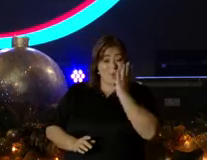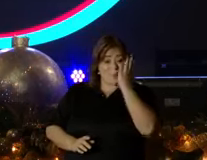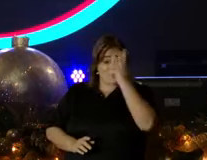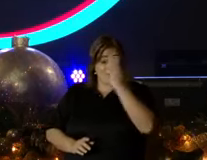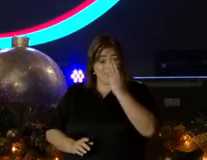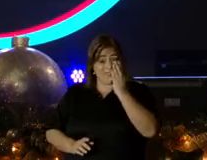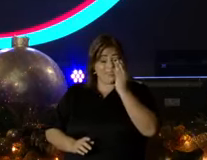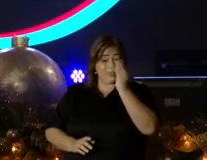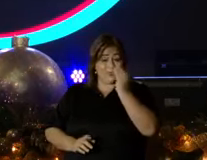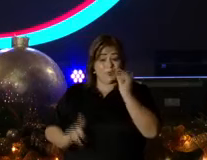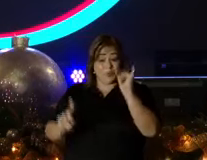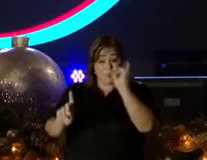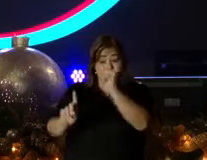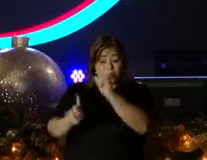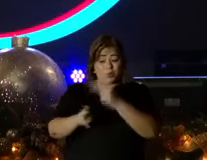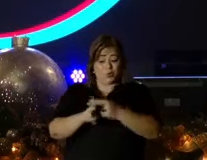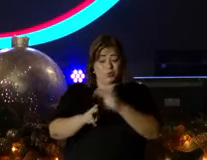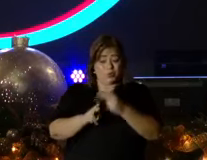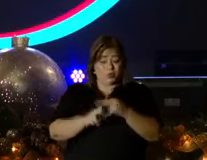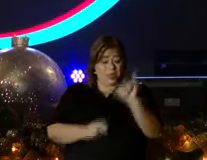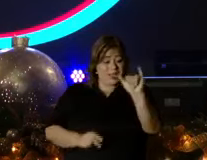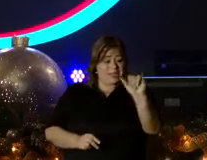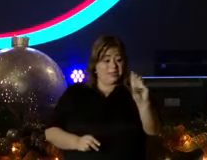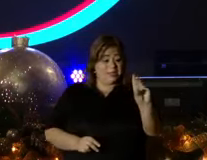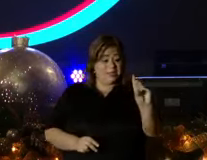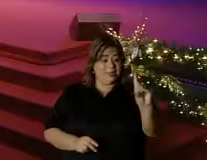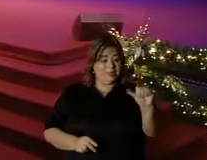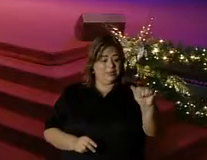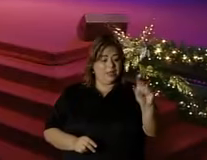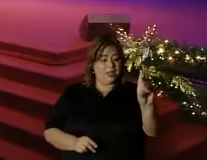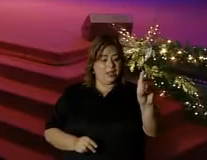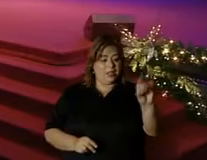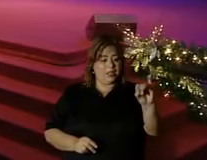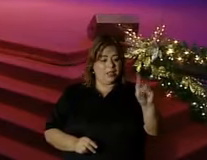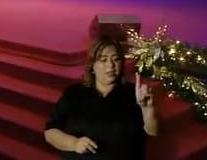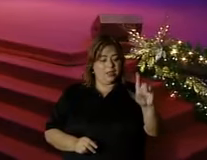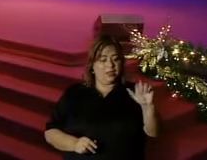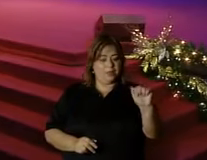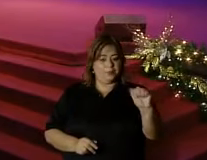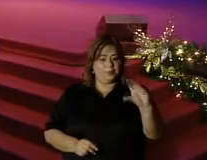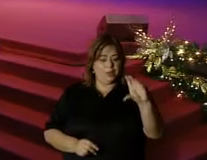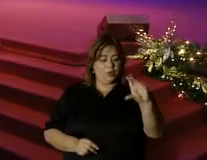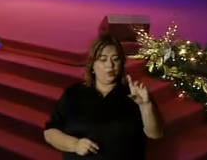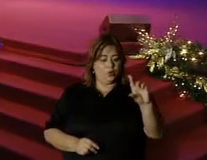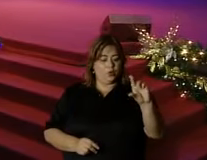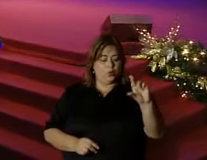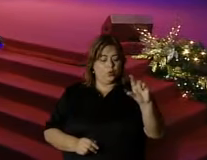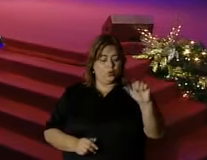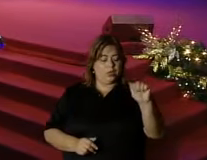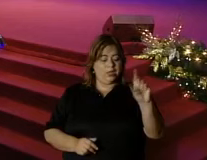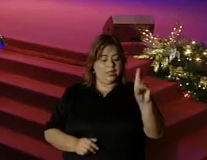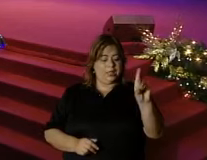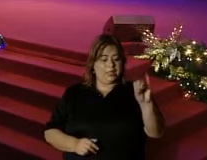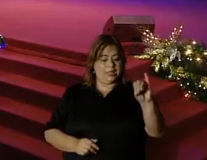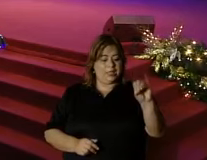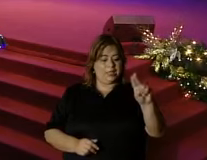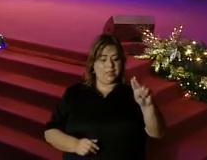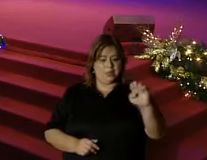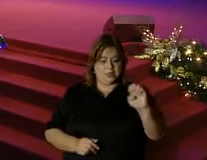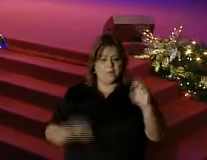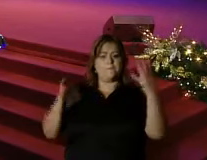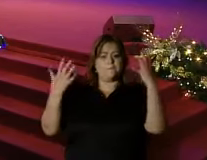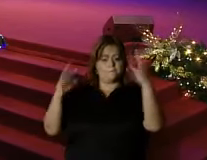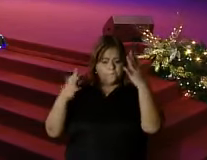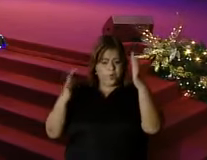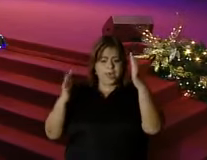mucho. Su nombre, Yadira Coradín. Aleluya. Déselo fuerte al Rey. Déselo fuerte